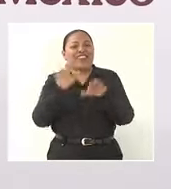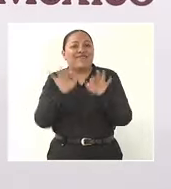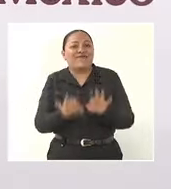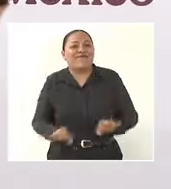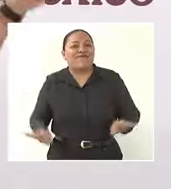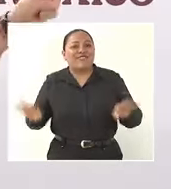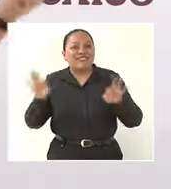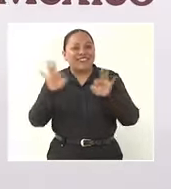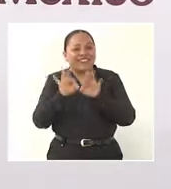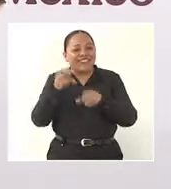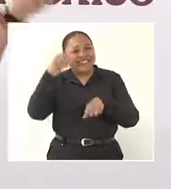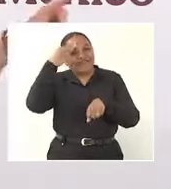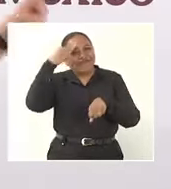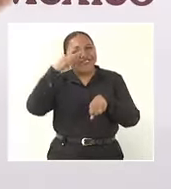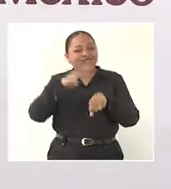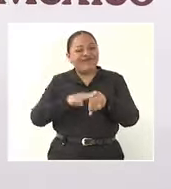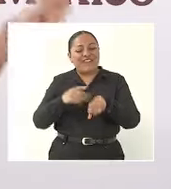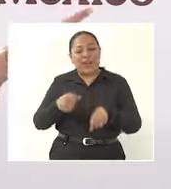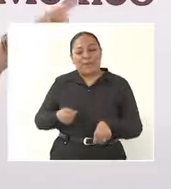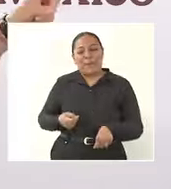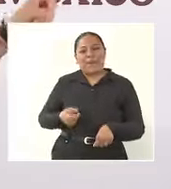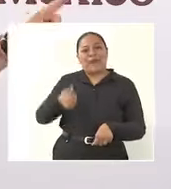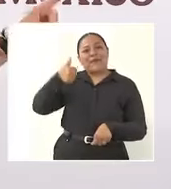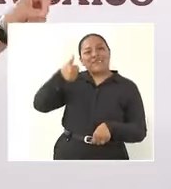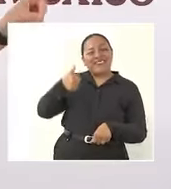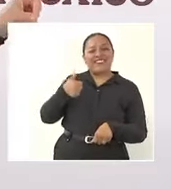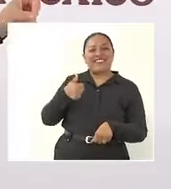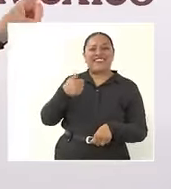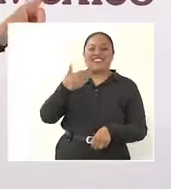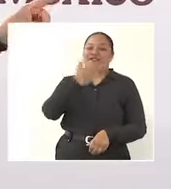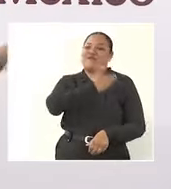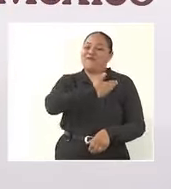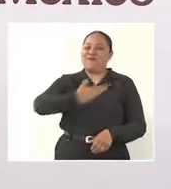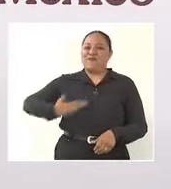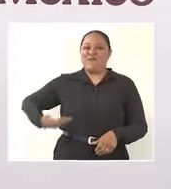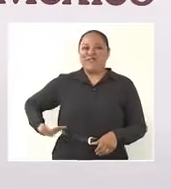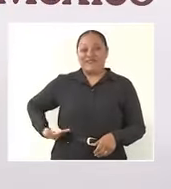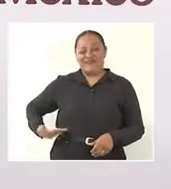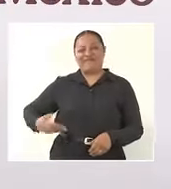primera mujer presidenta de México,